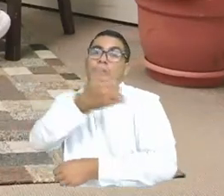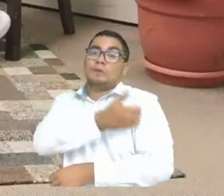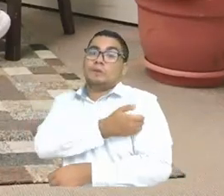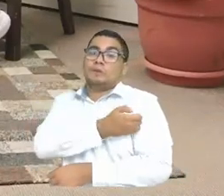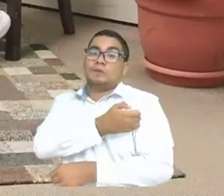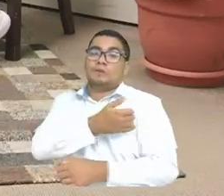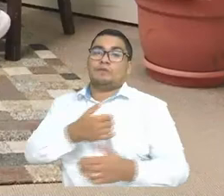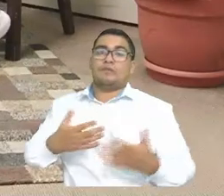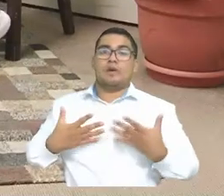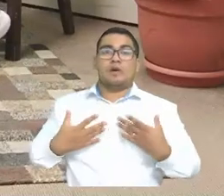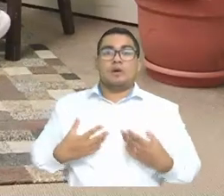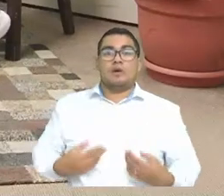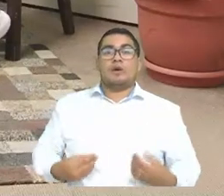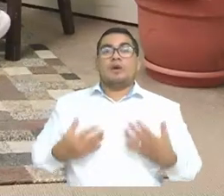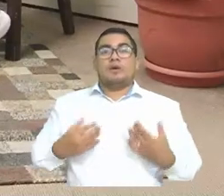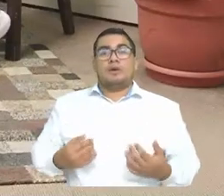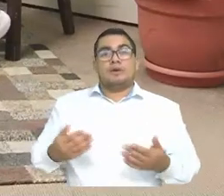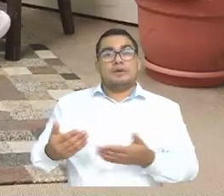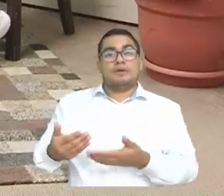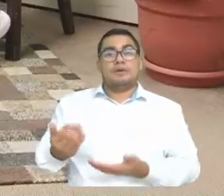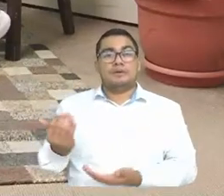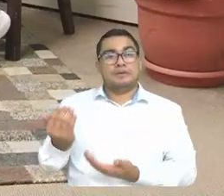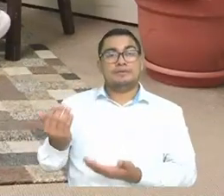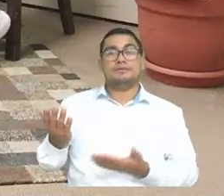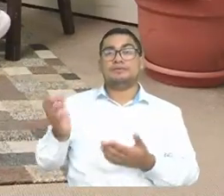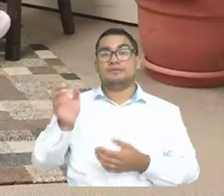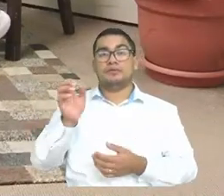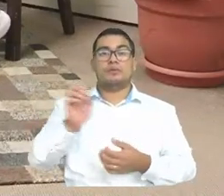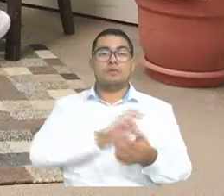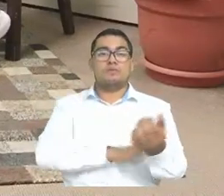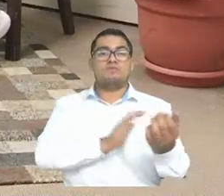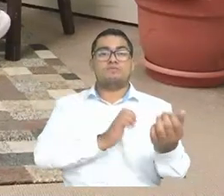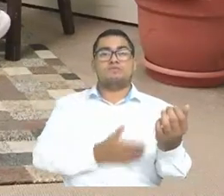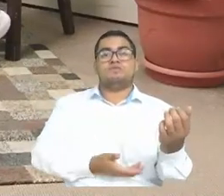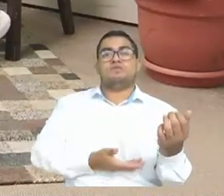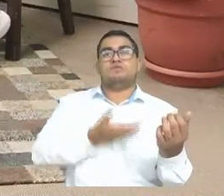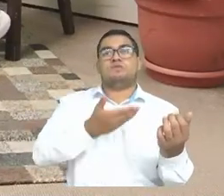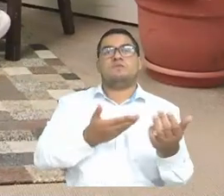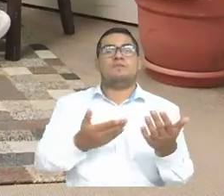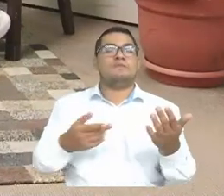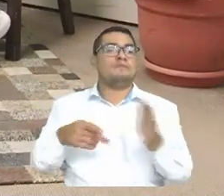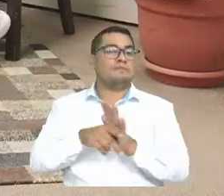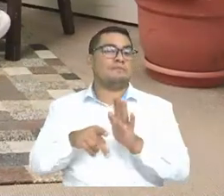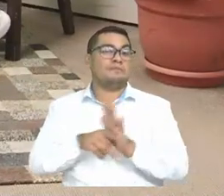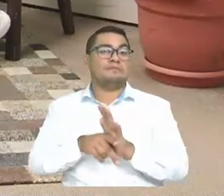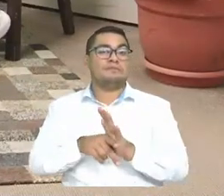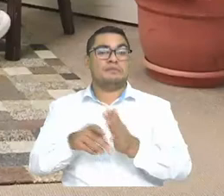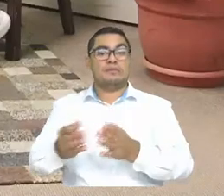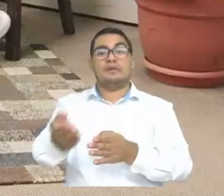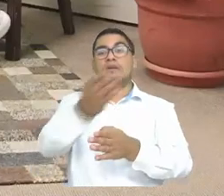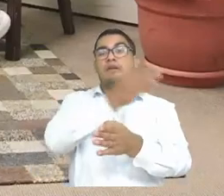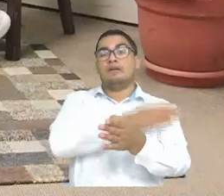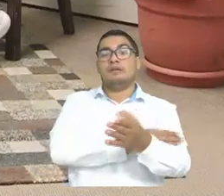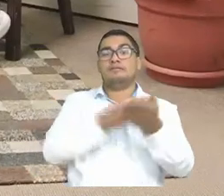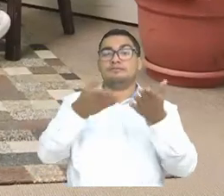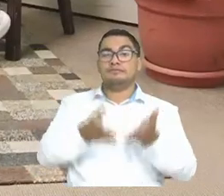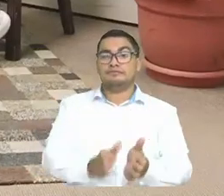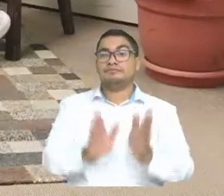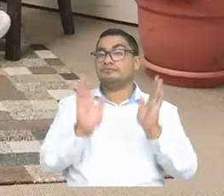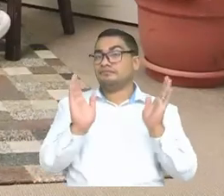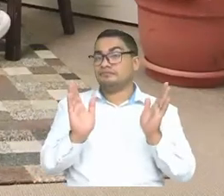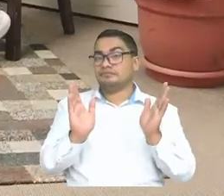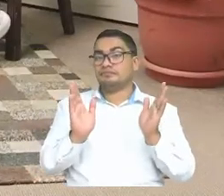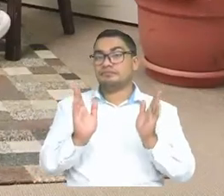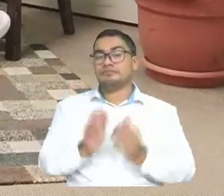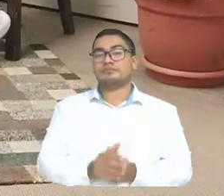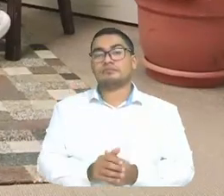precisamente madurar el pulmón de los niños, o de repente se le vino una hipertensión, una amenaza de parto prematuro por la hipertensión